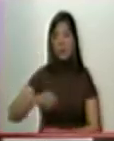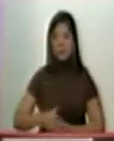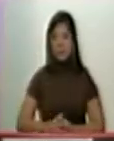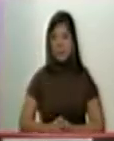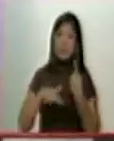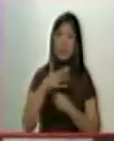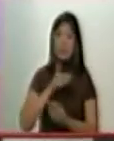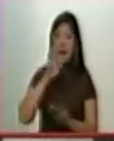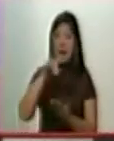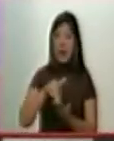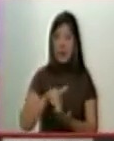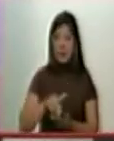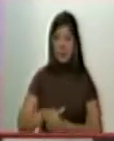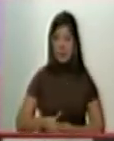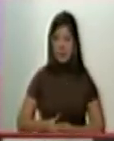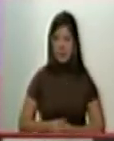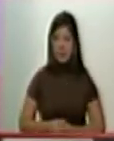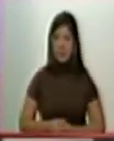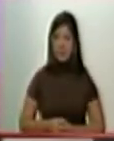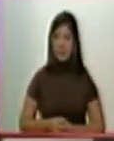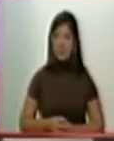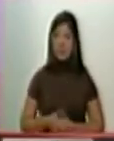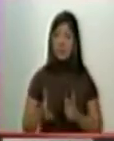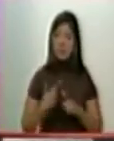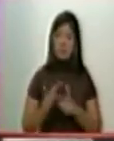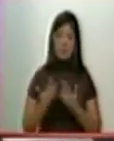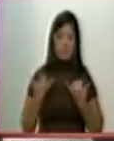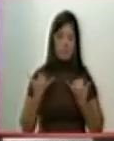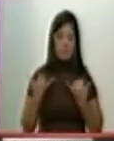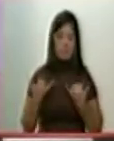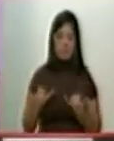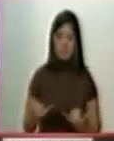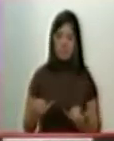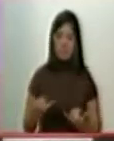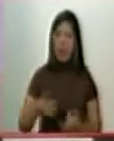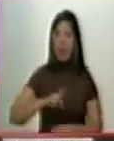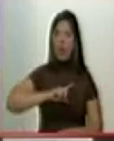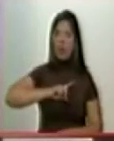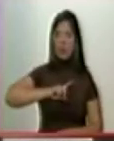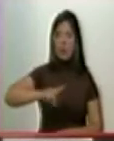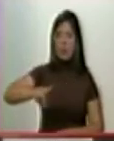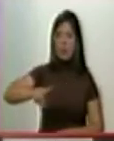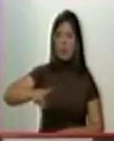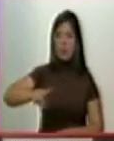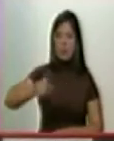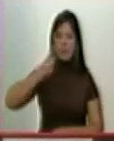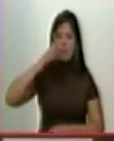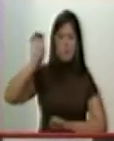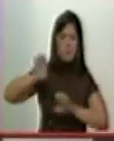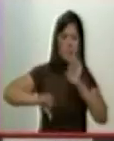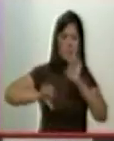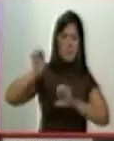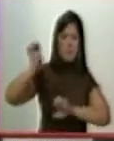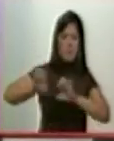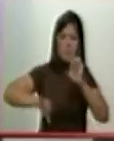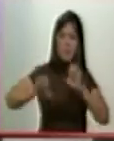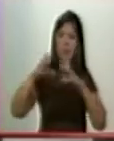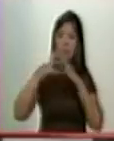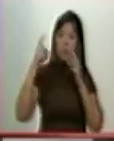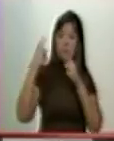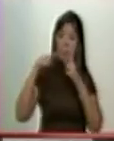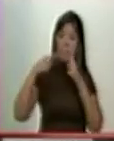aquí y de inmediato ordenó evaluar las medidas necesarias